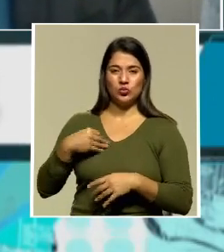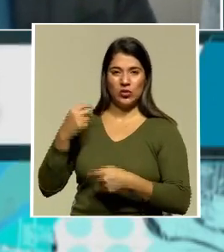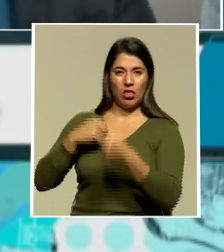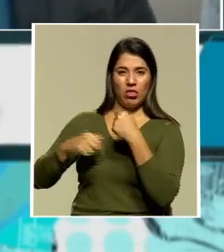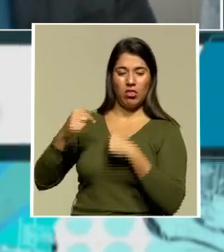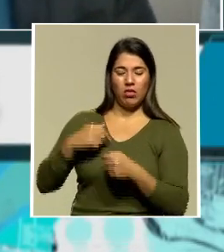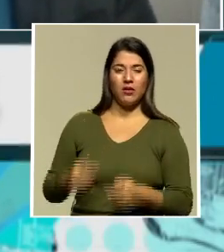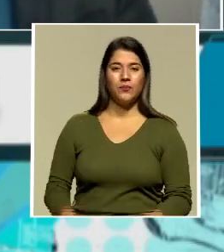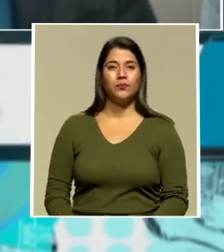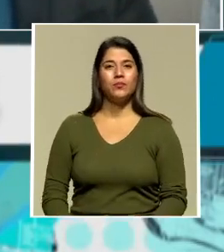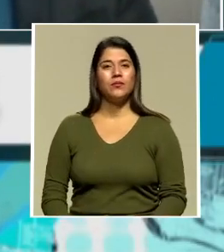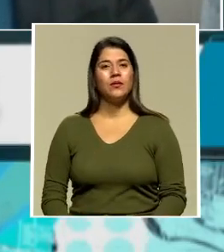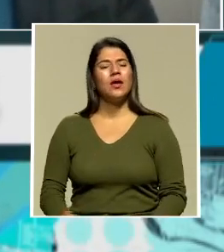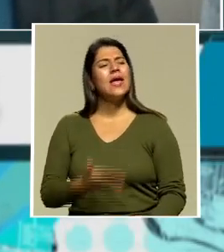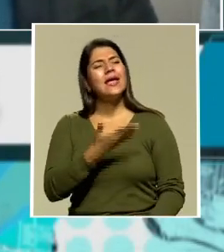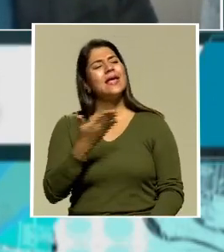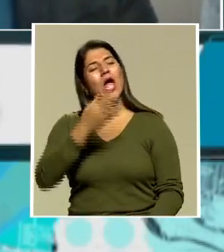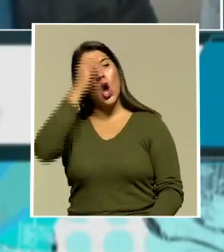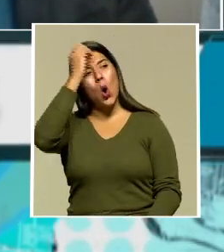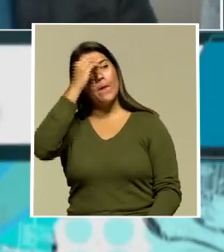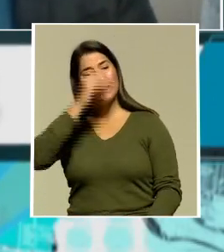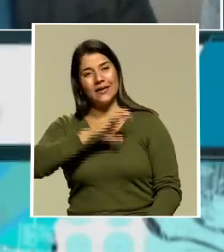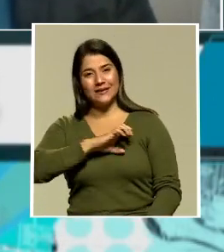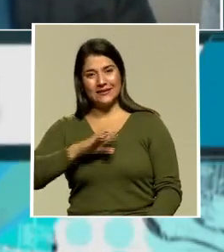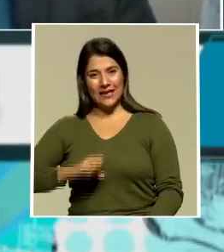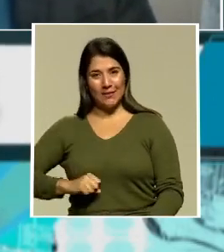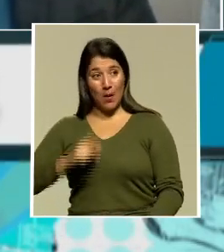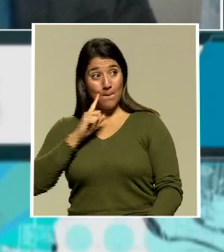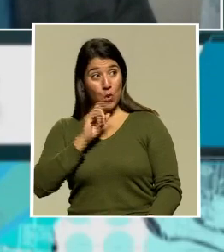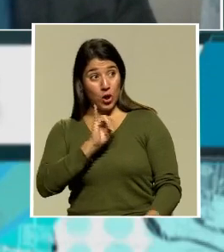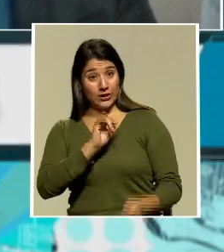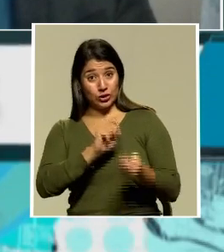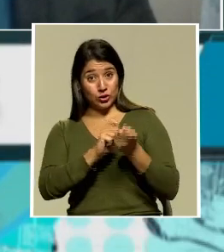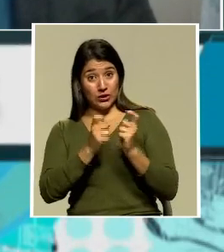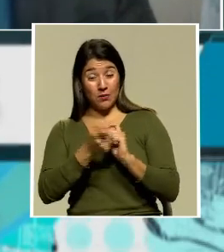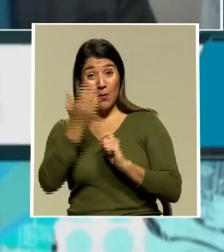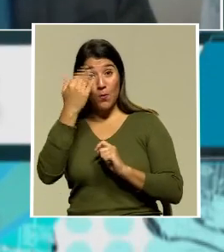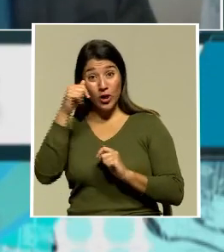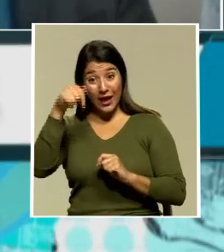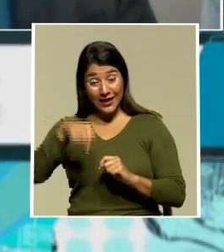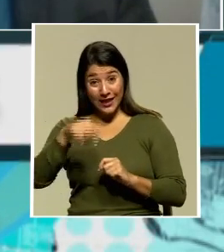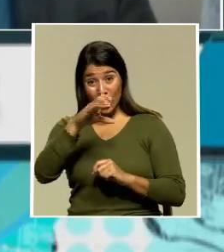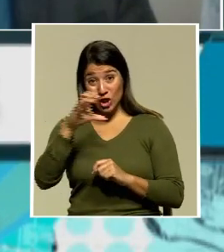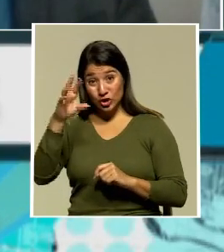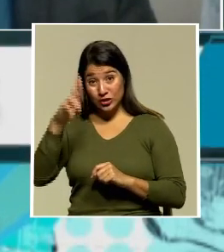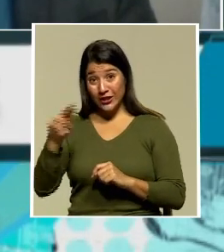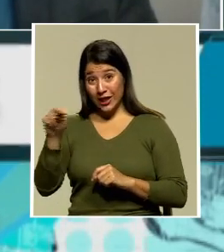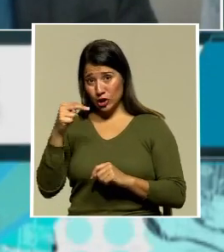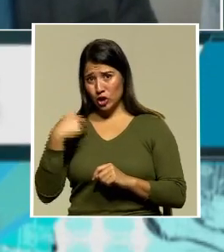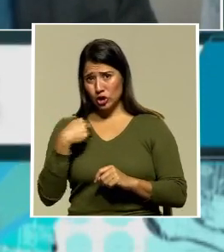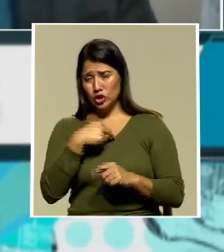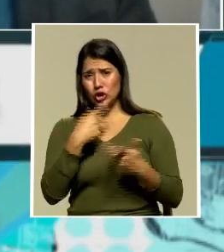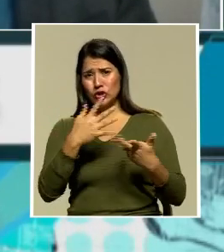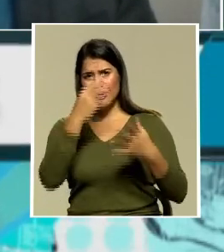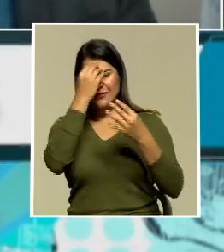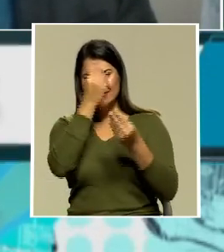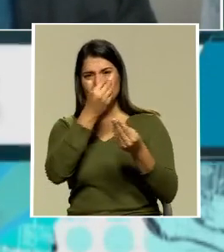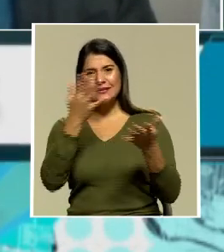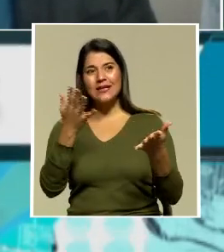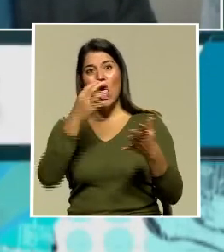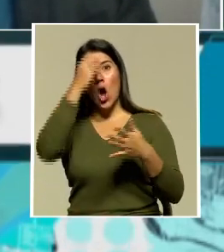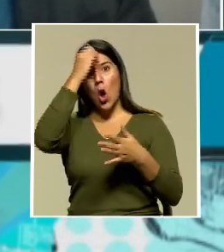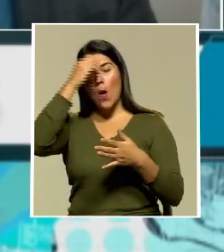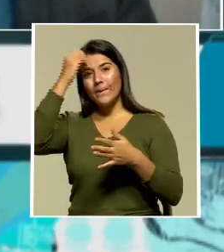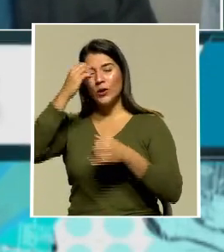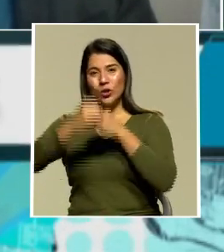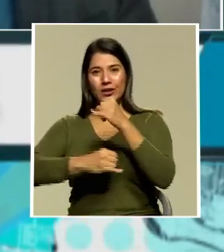Gabriel, ¿cuál es el sentir de los salvadoreños de cara a estos cambios? Ya que aquí en Costa Rica Noticias hemos informado sobre reacciones